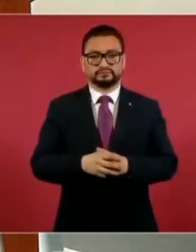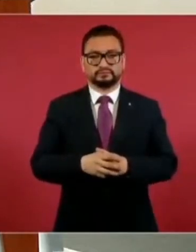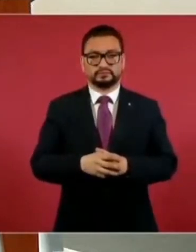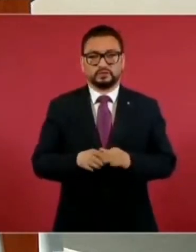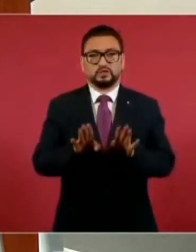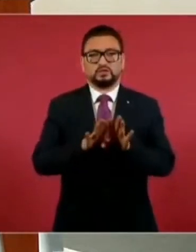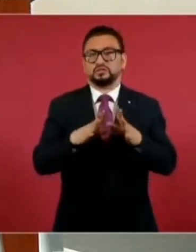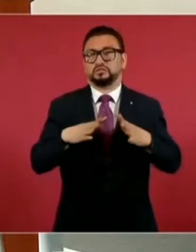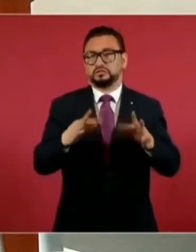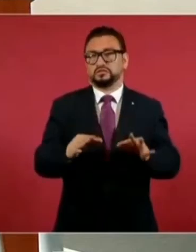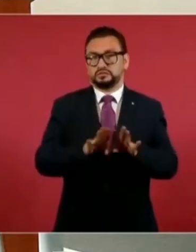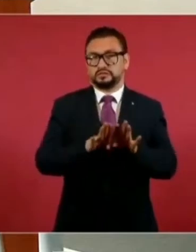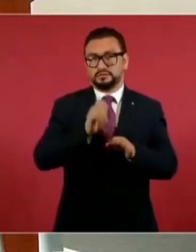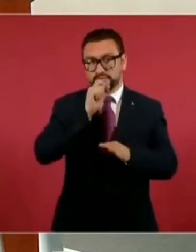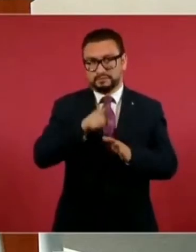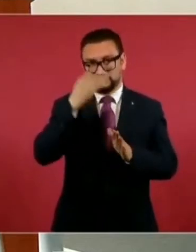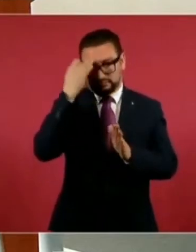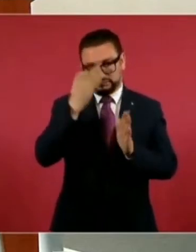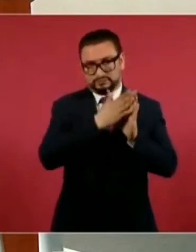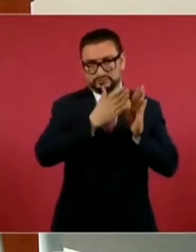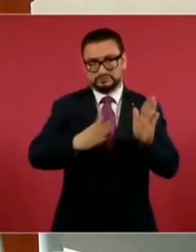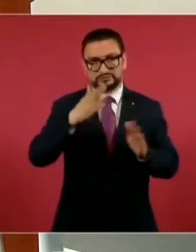Del porfiriato.